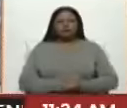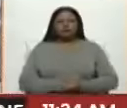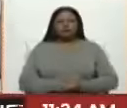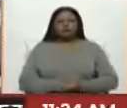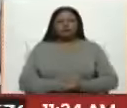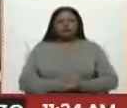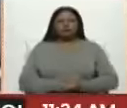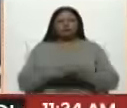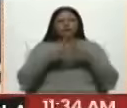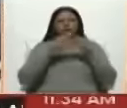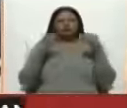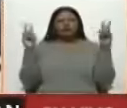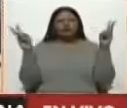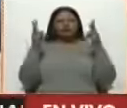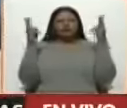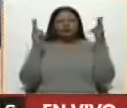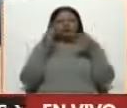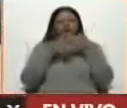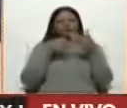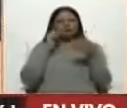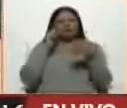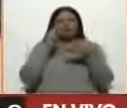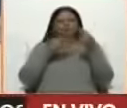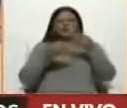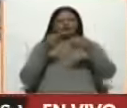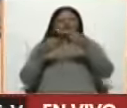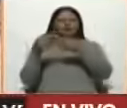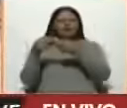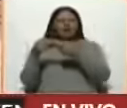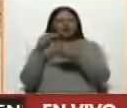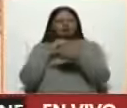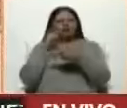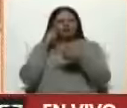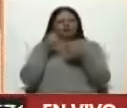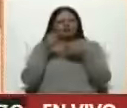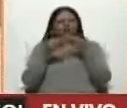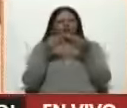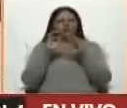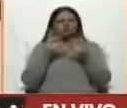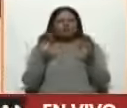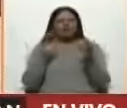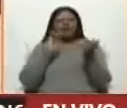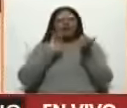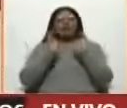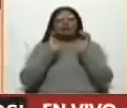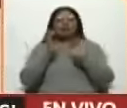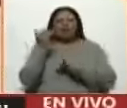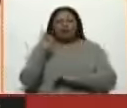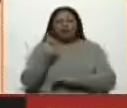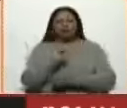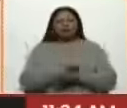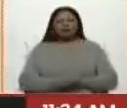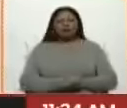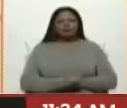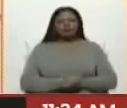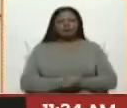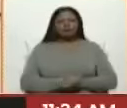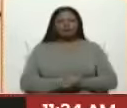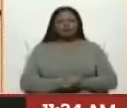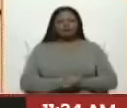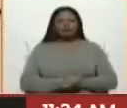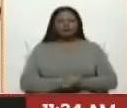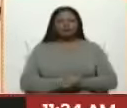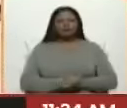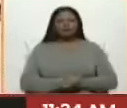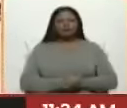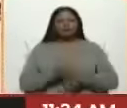Todas estas victorias que se han construido tienen su épica. Tienen su épica.